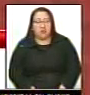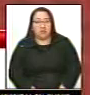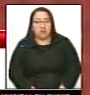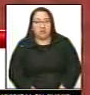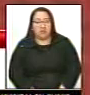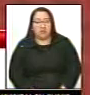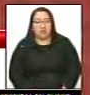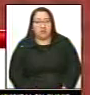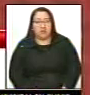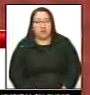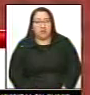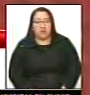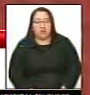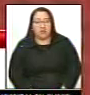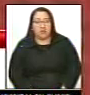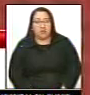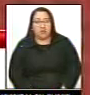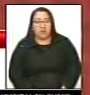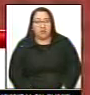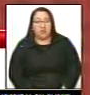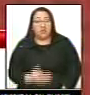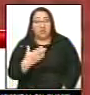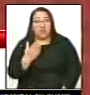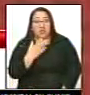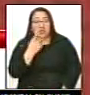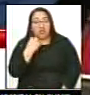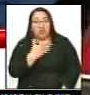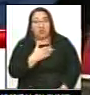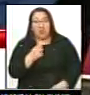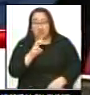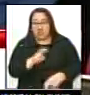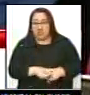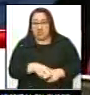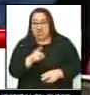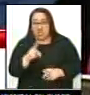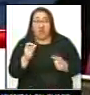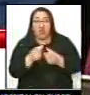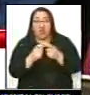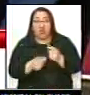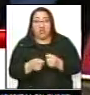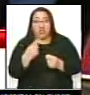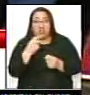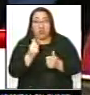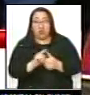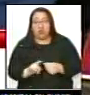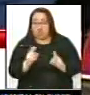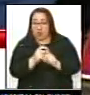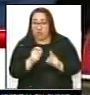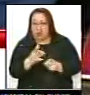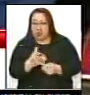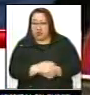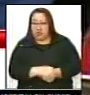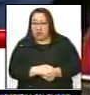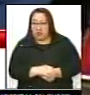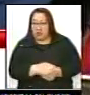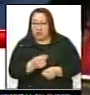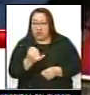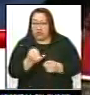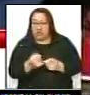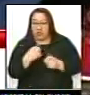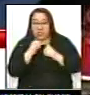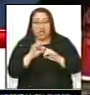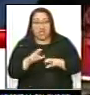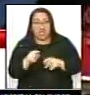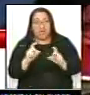Acuña. Señor presidente, quien finalmente se sentó en esa silla vacía fue el congresista que está con luz a la palabra, ¿no? Porque terminó siendo